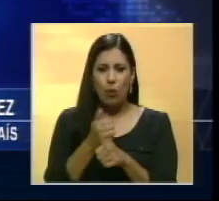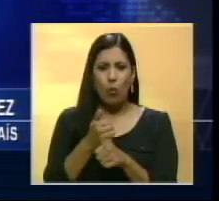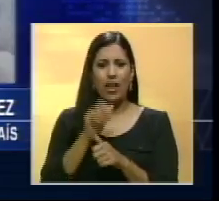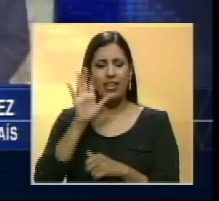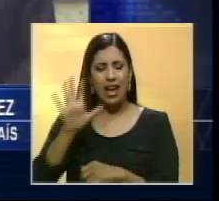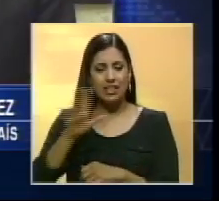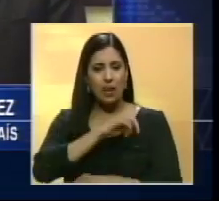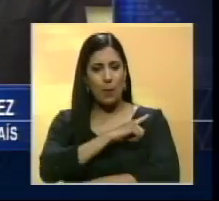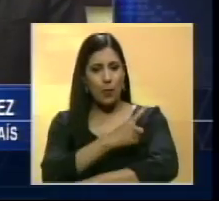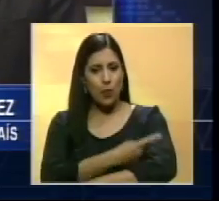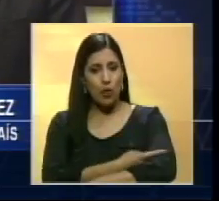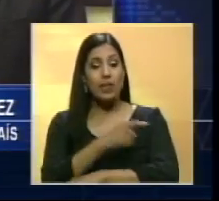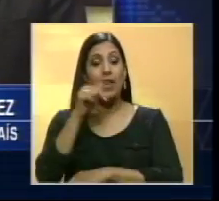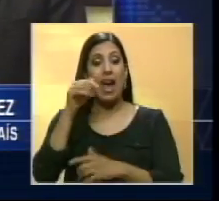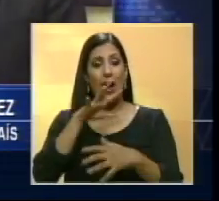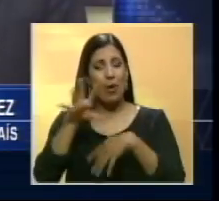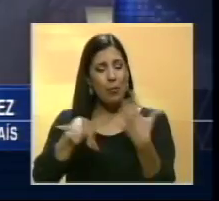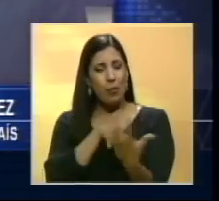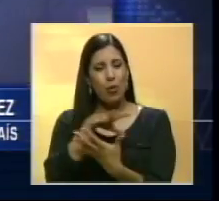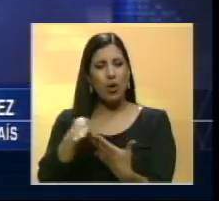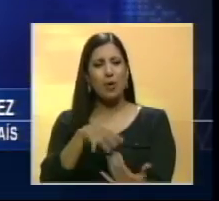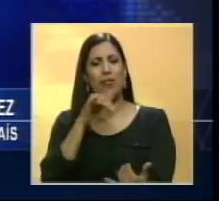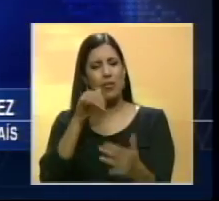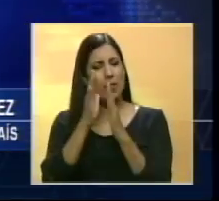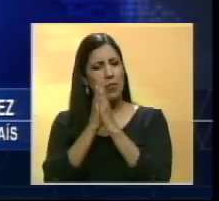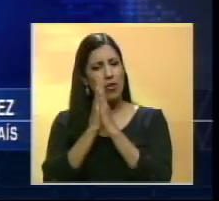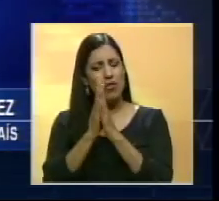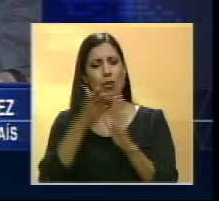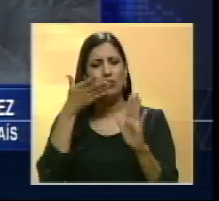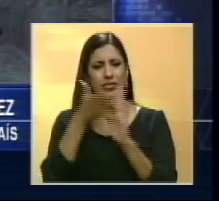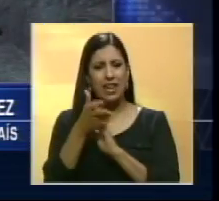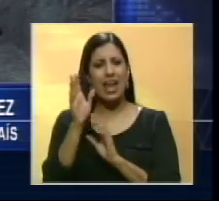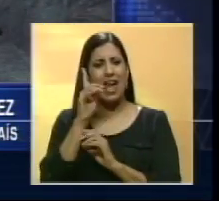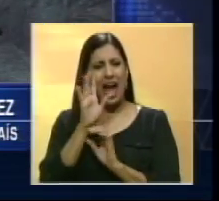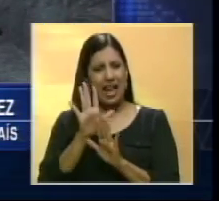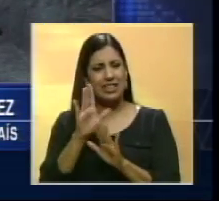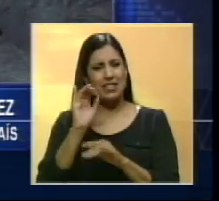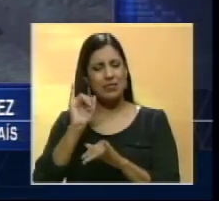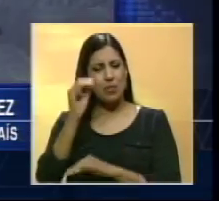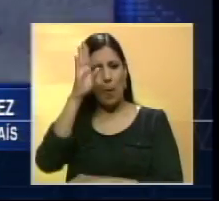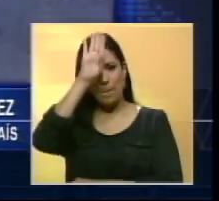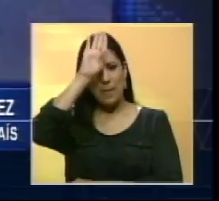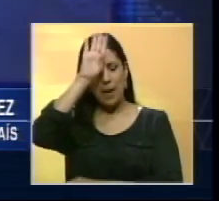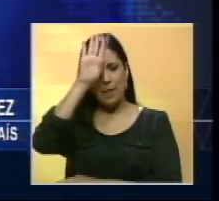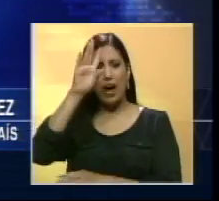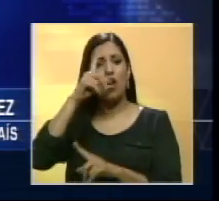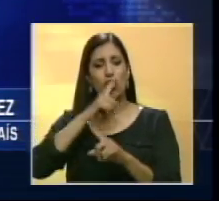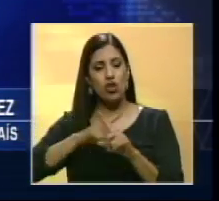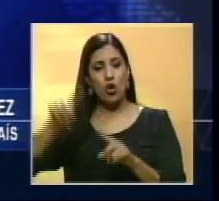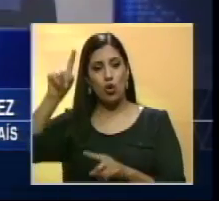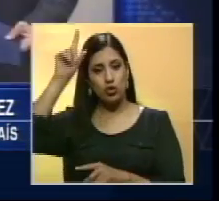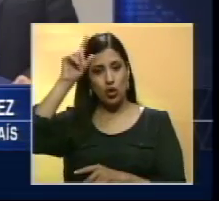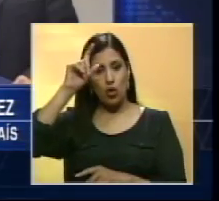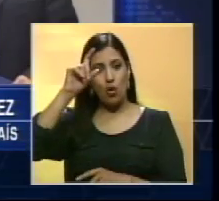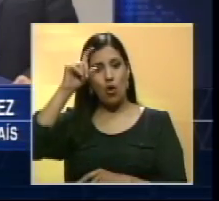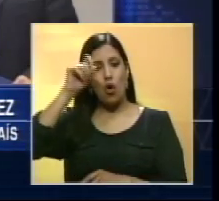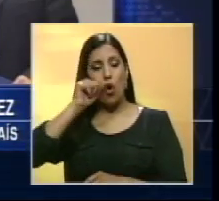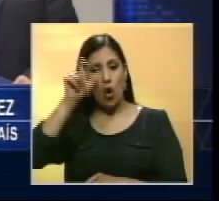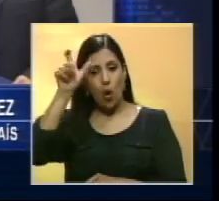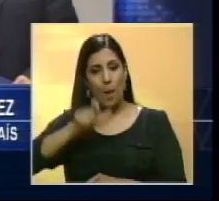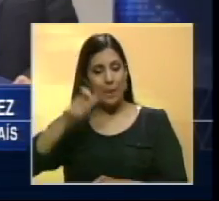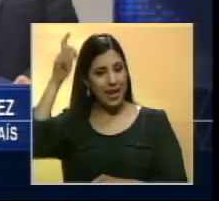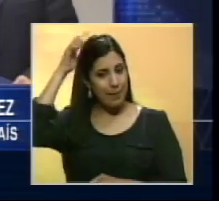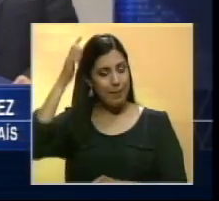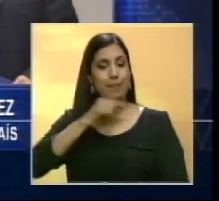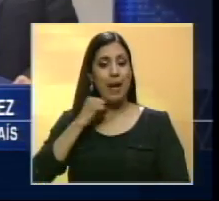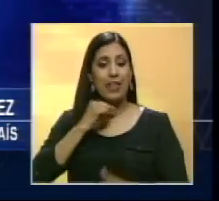alternancia en el poder. En medio de esta situación, Gaviria pidió a Fernández, tal como lo hizo ante el Papa Francisco y el cardenal Pietro Parolini, que